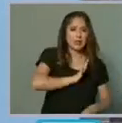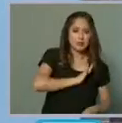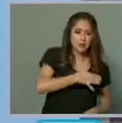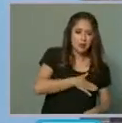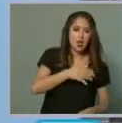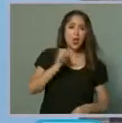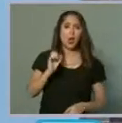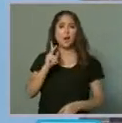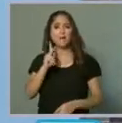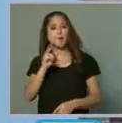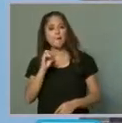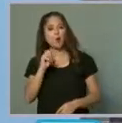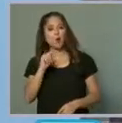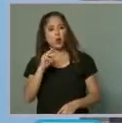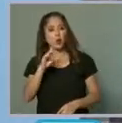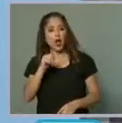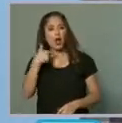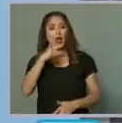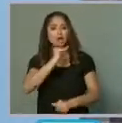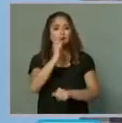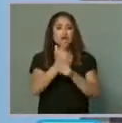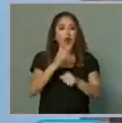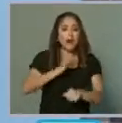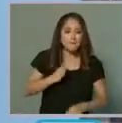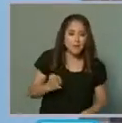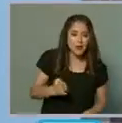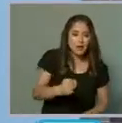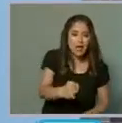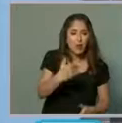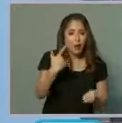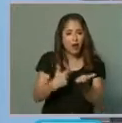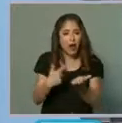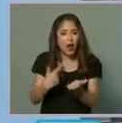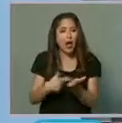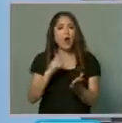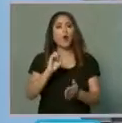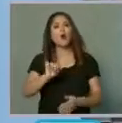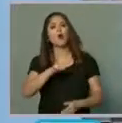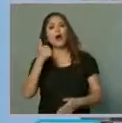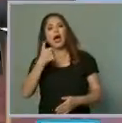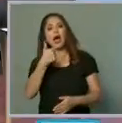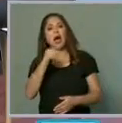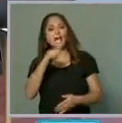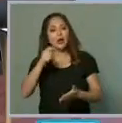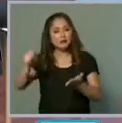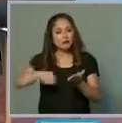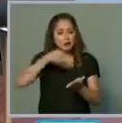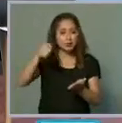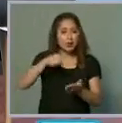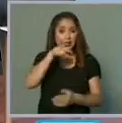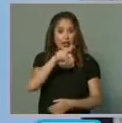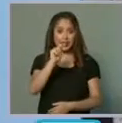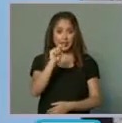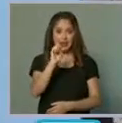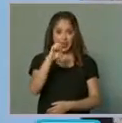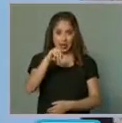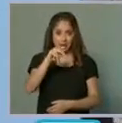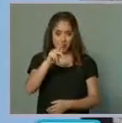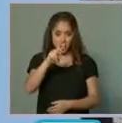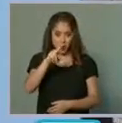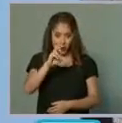con ciertos pescaditos fritos, sí. con las gambas fritas, Sí, sí, capeadas, pues el tempura es